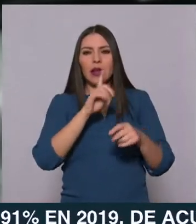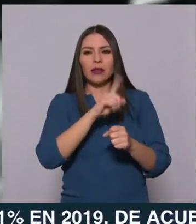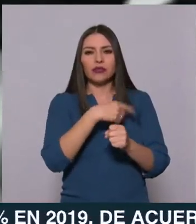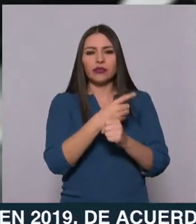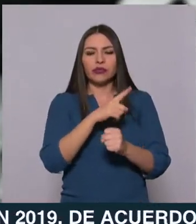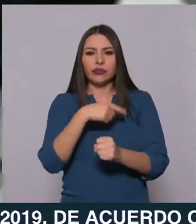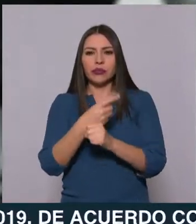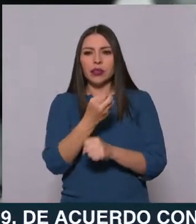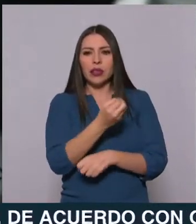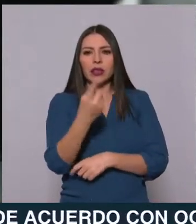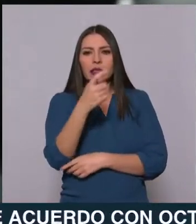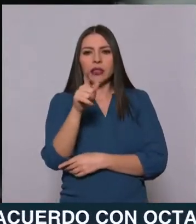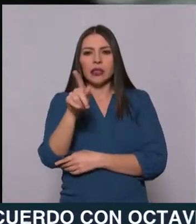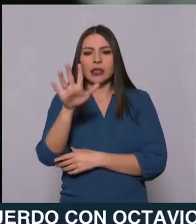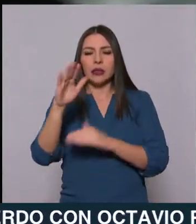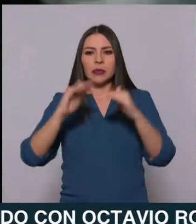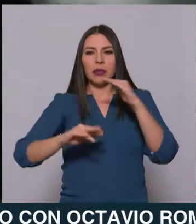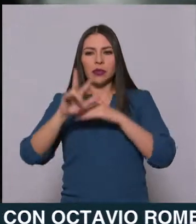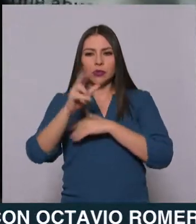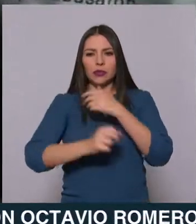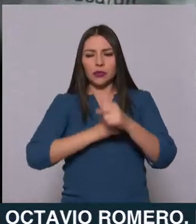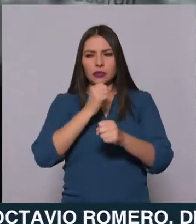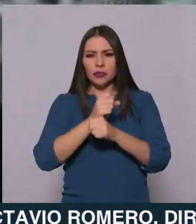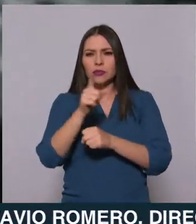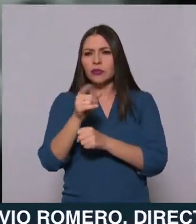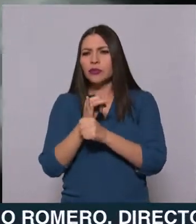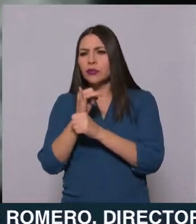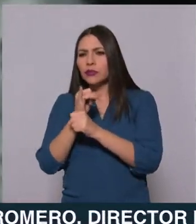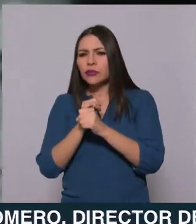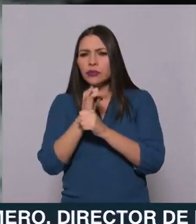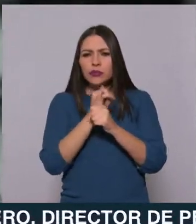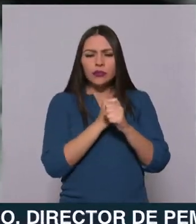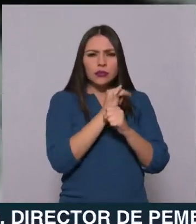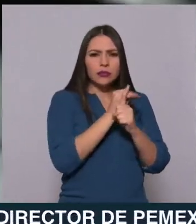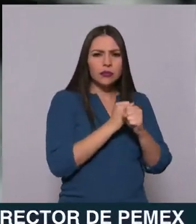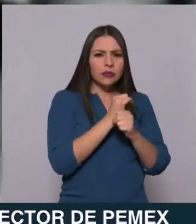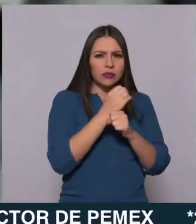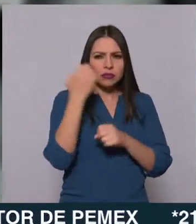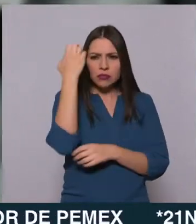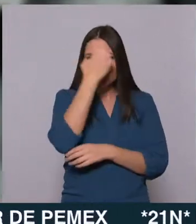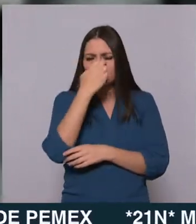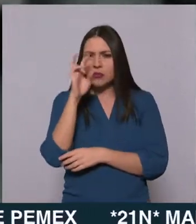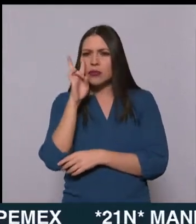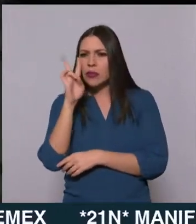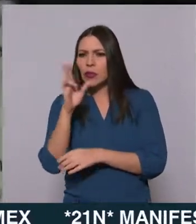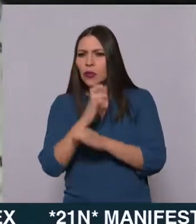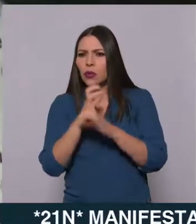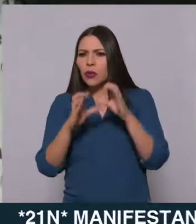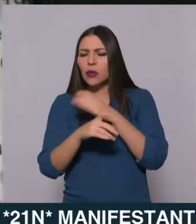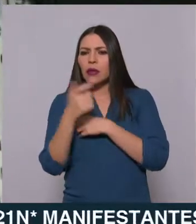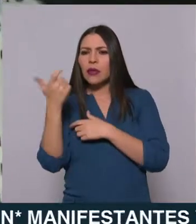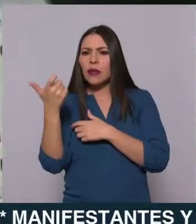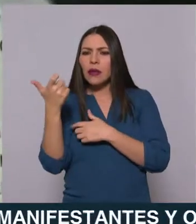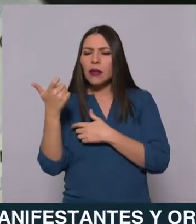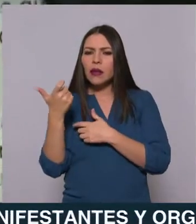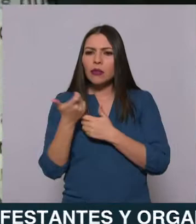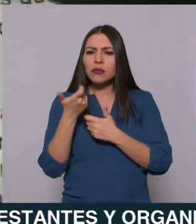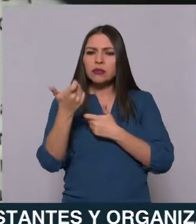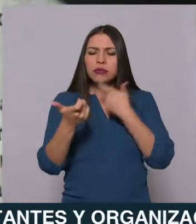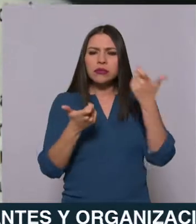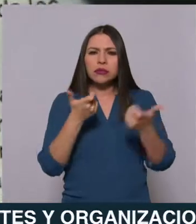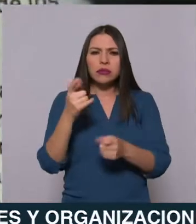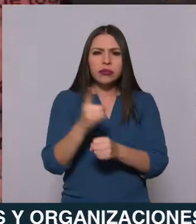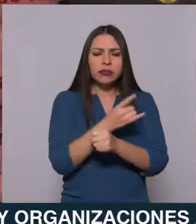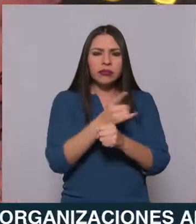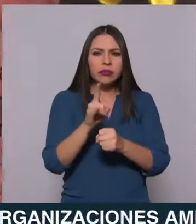de edad, la Unidad de Investigación Financiera comenzó una averiguación para conocer irregularidades en el manejo de recursos públicos y su